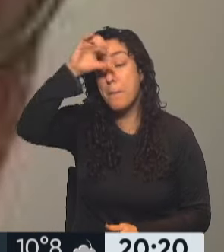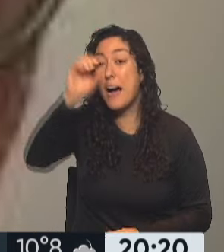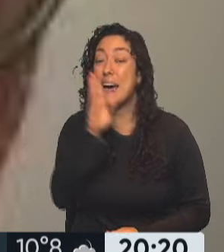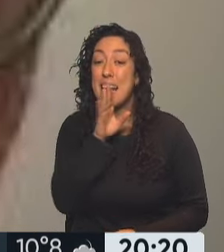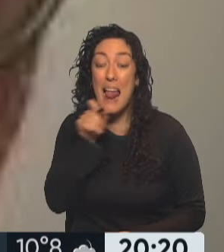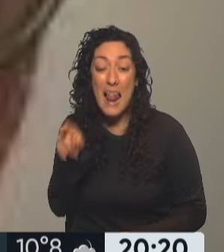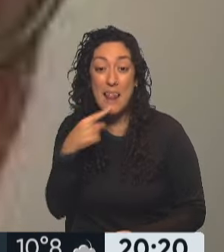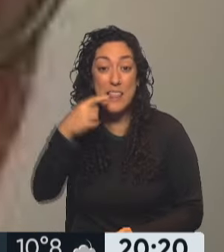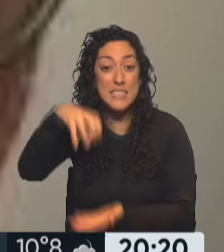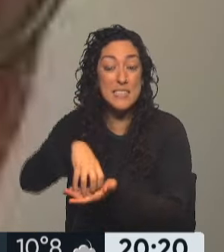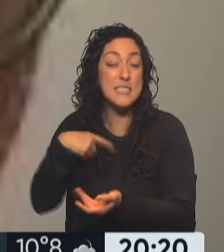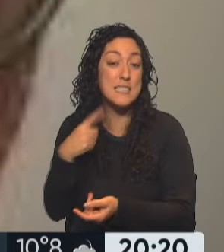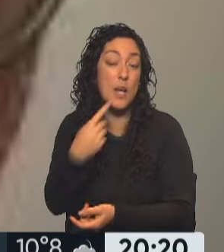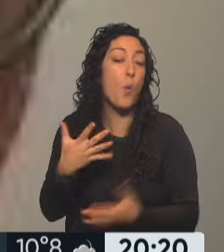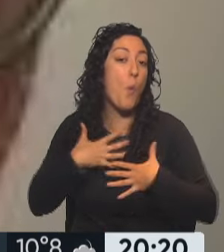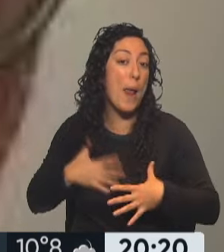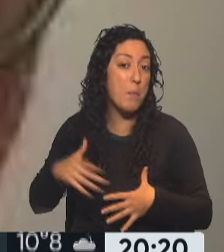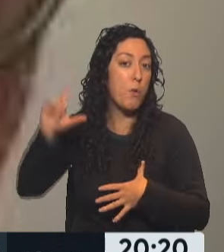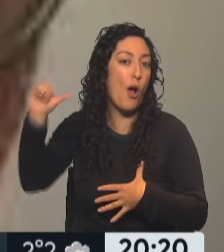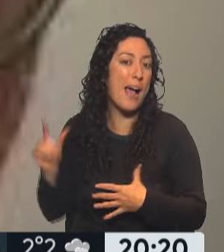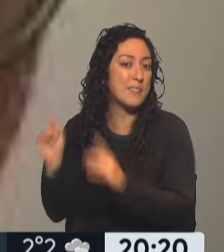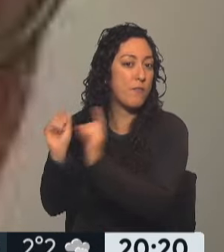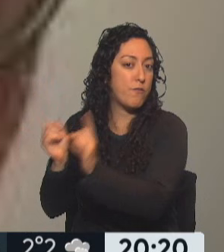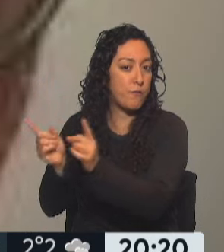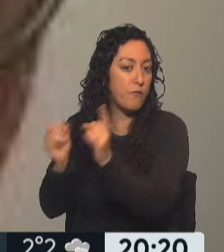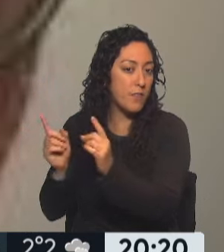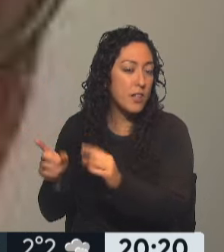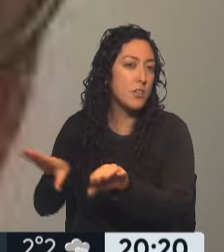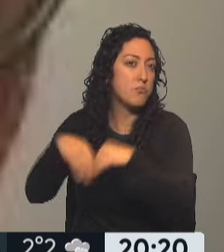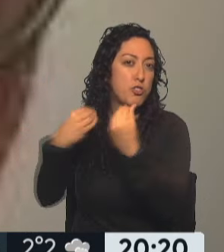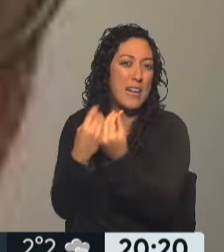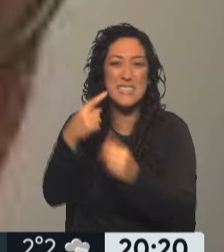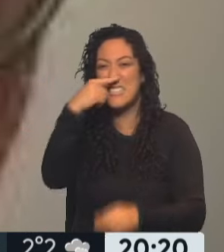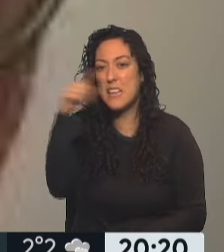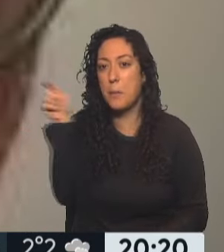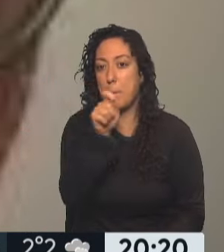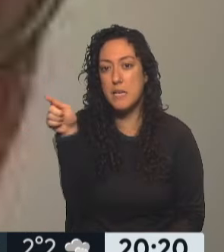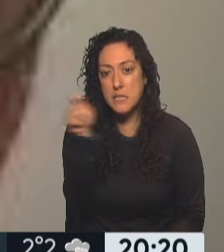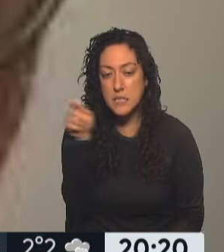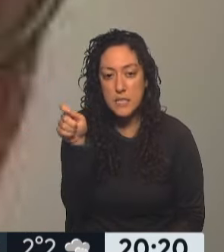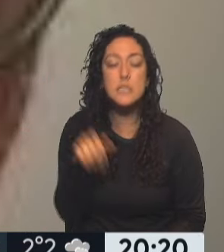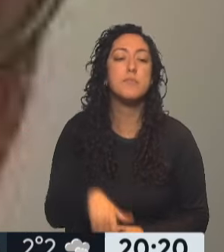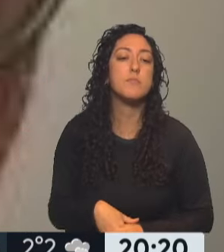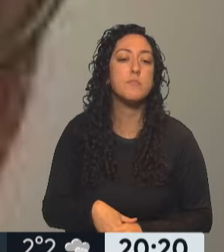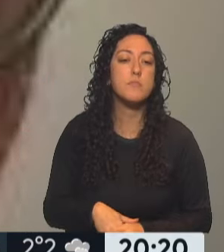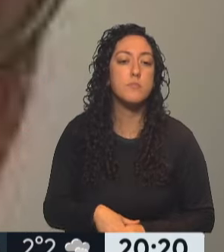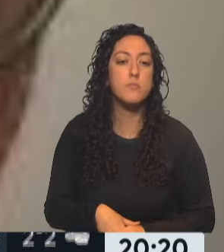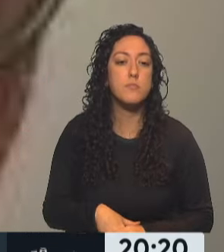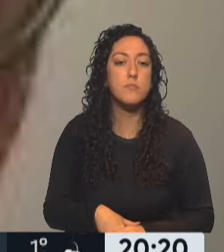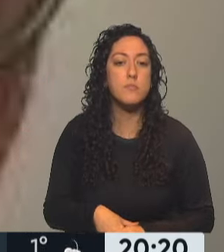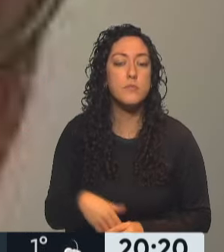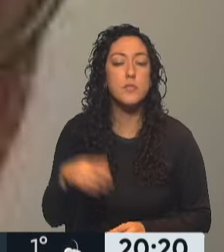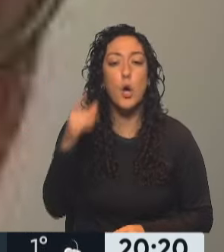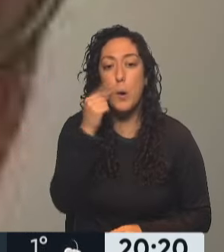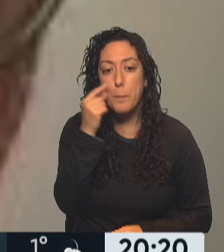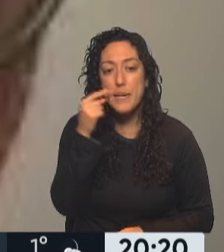cuerpo de la víctima permanece en la Franja de Gaza desde hace 7 meses. Rudaef recibió la mañana del